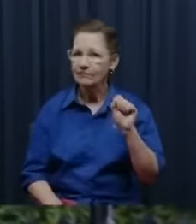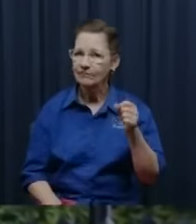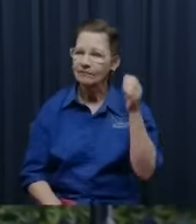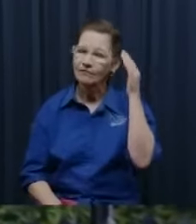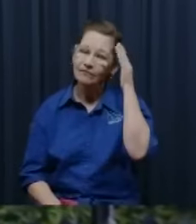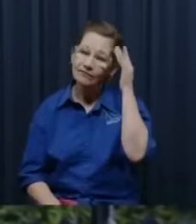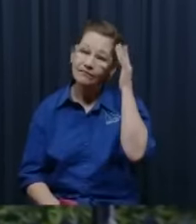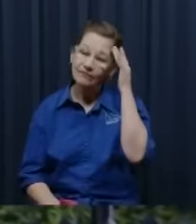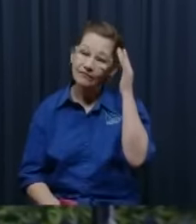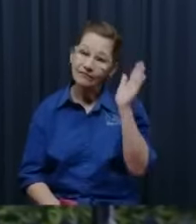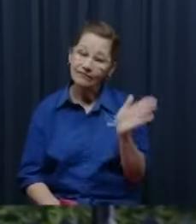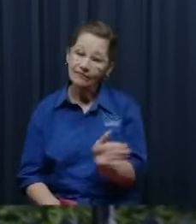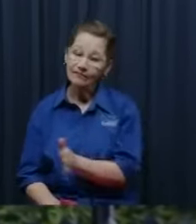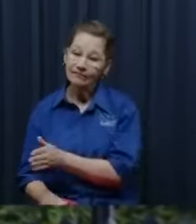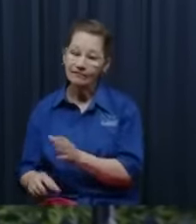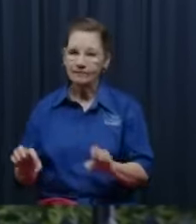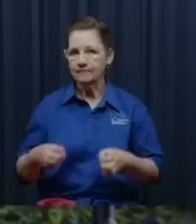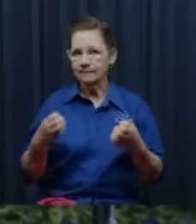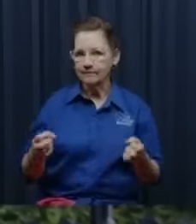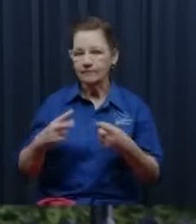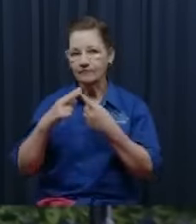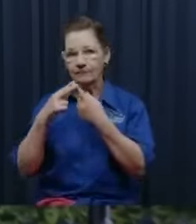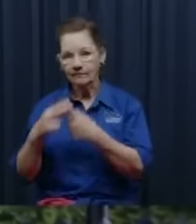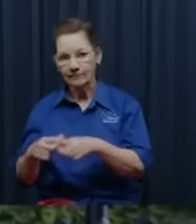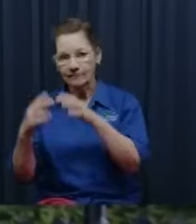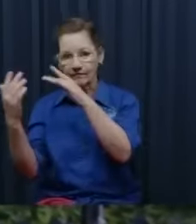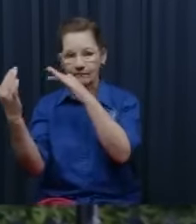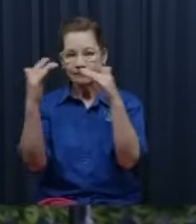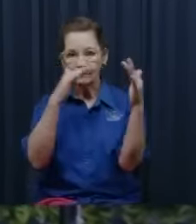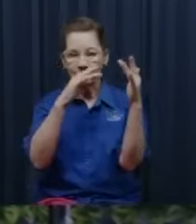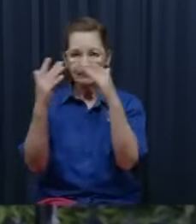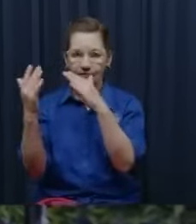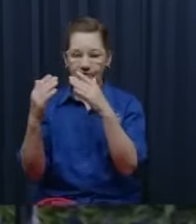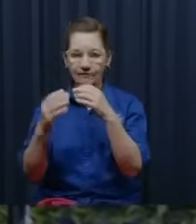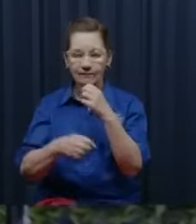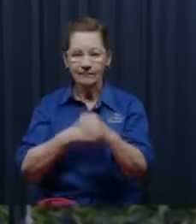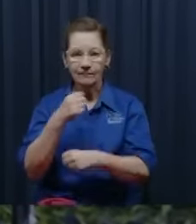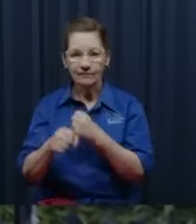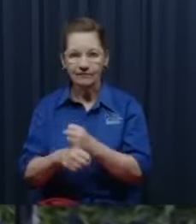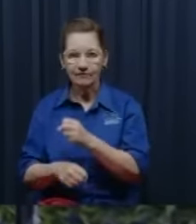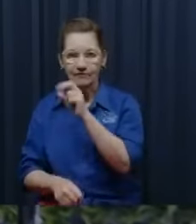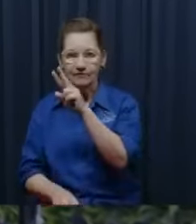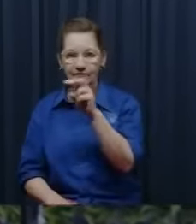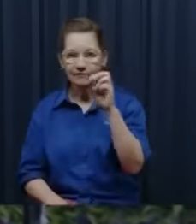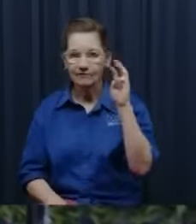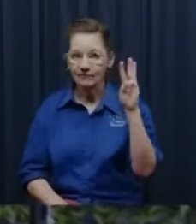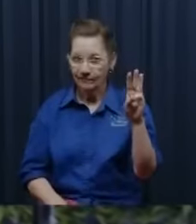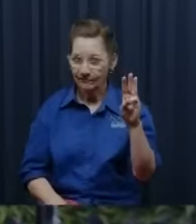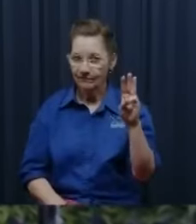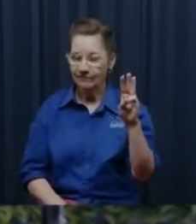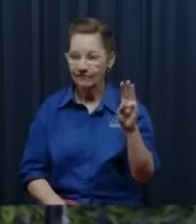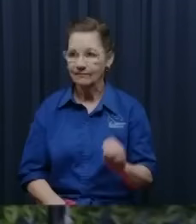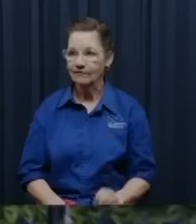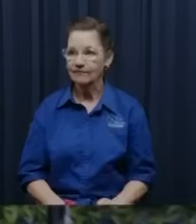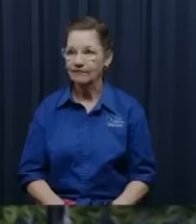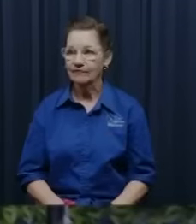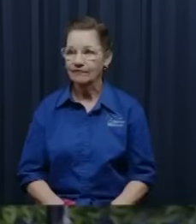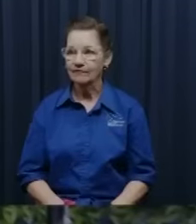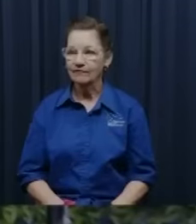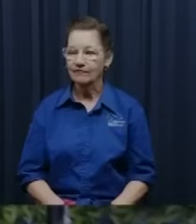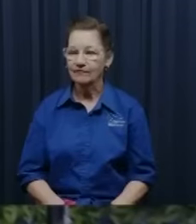Entonces empieza una guerra en el 23 eh que vendría hacer eh Como